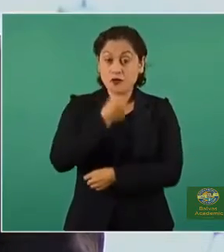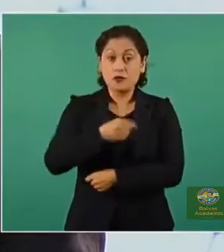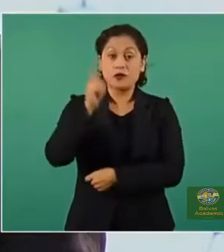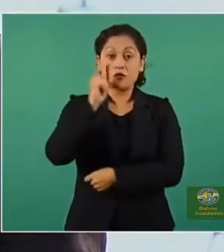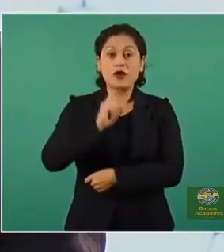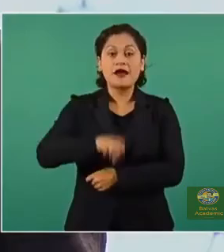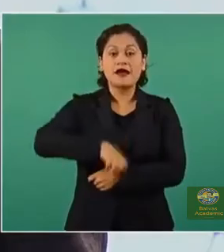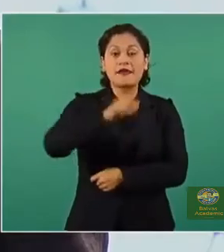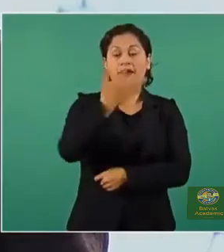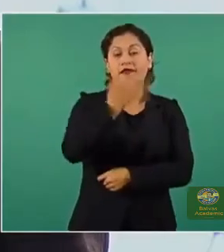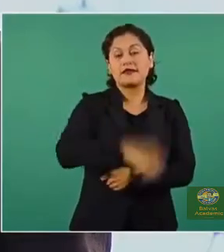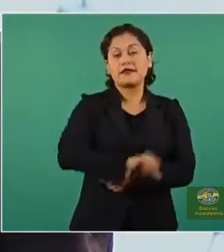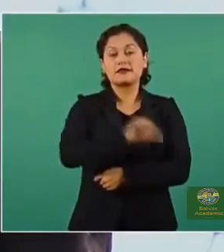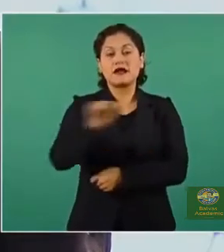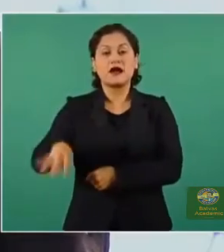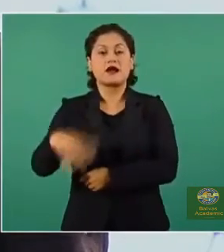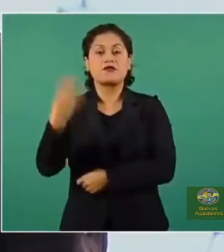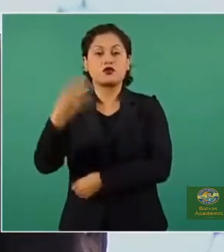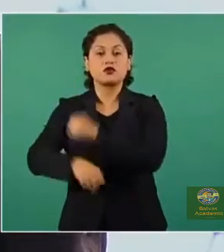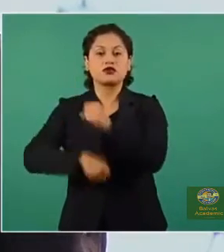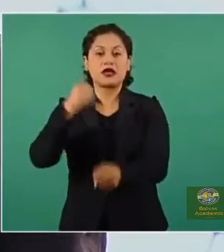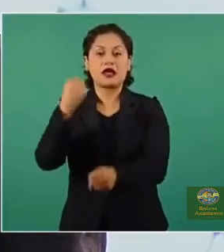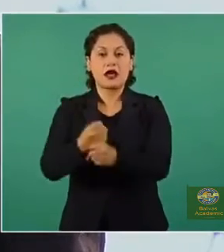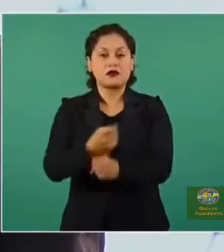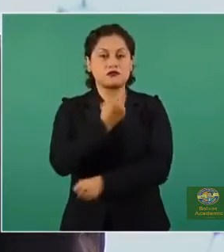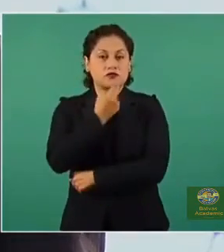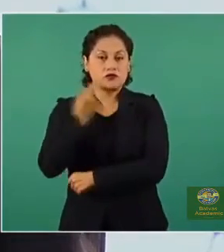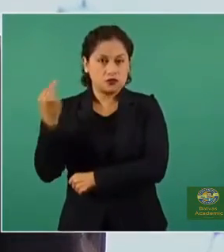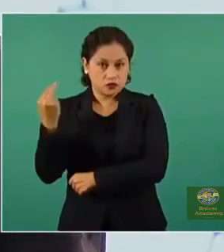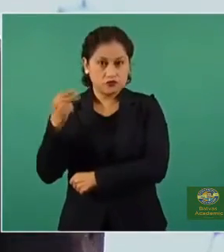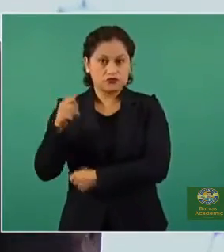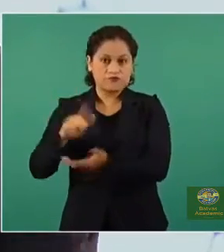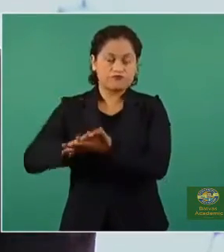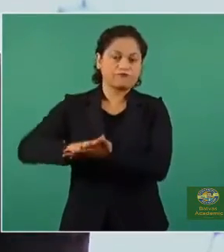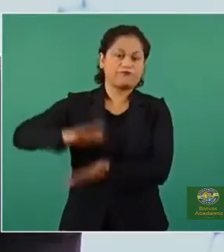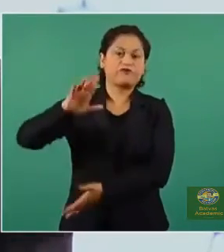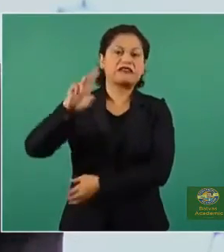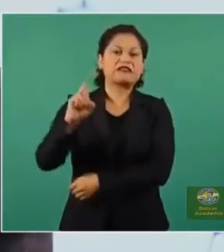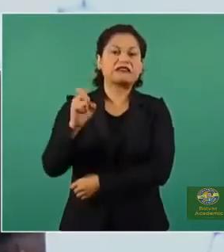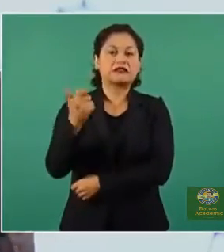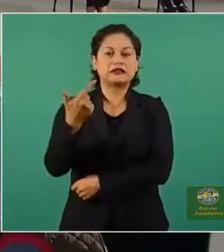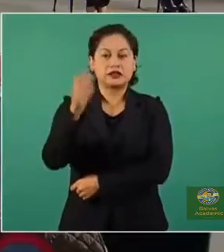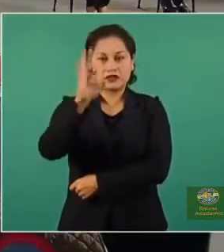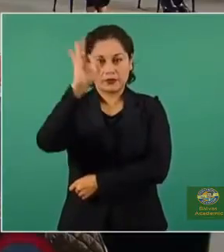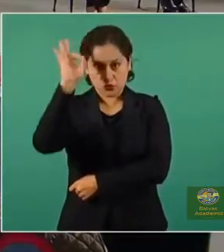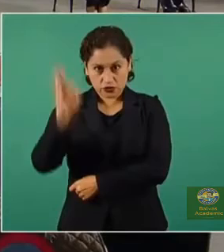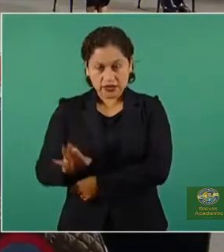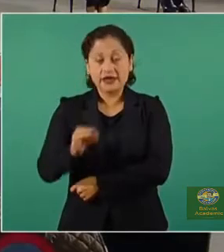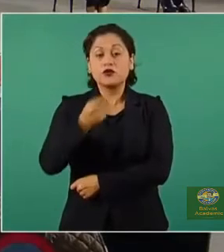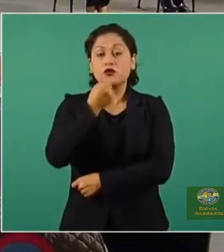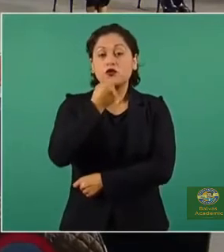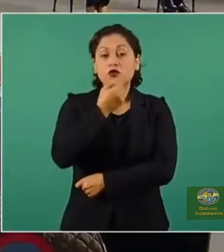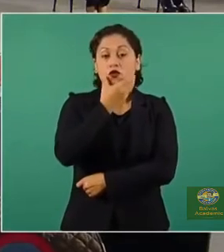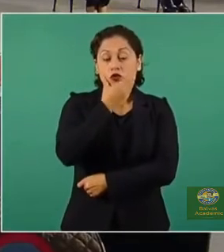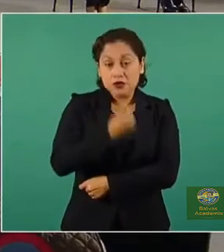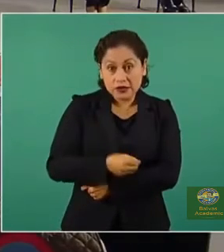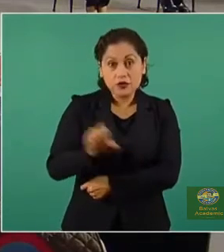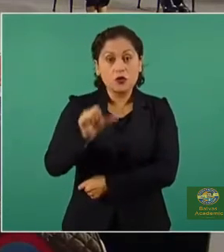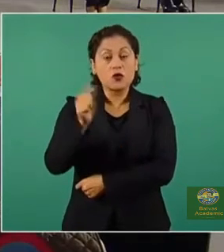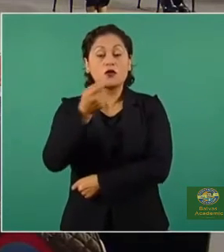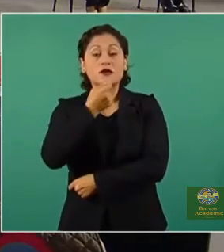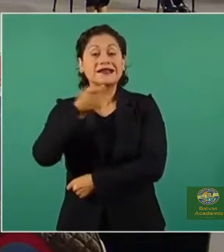14 años aumentaron en 37% para el caso de niñas y 12% en el caso